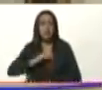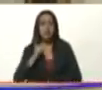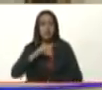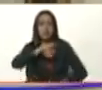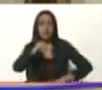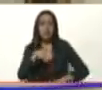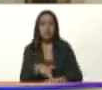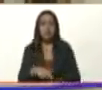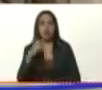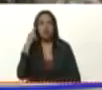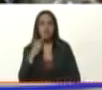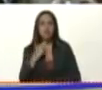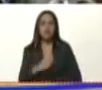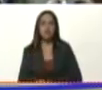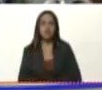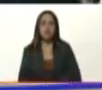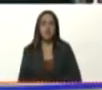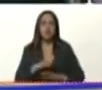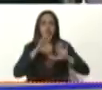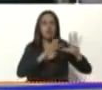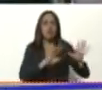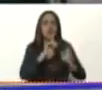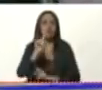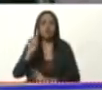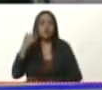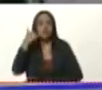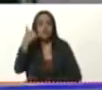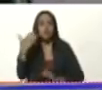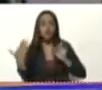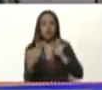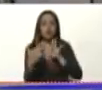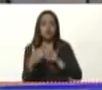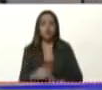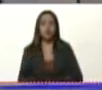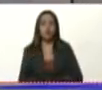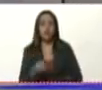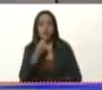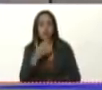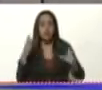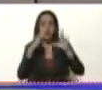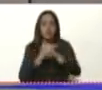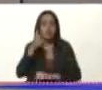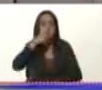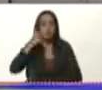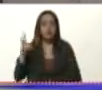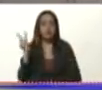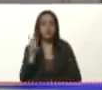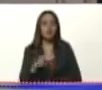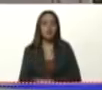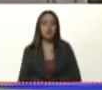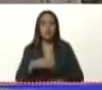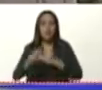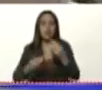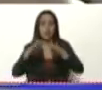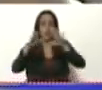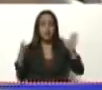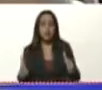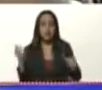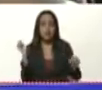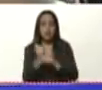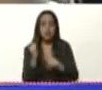Bolivariana, el 911, por favor? Sí, mi comandante. Buenas noches al pueblo de Venezuela. Bueno, hemos hecho varias mesas de trabajo